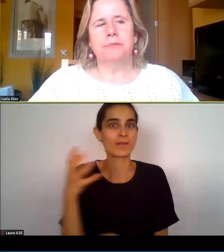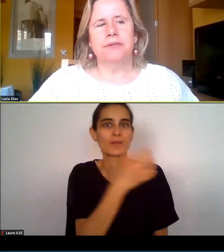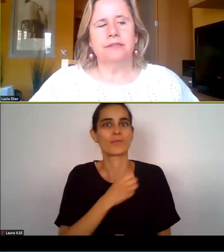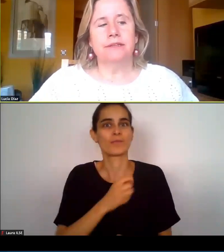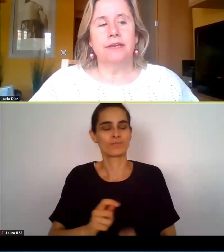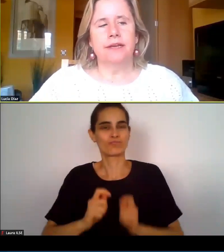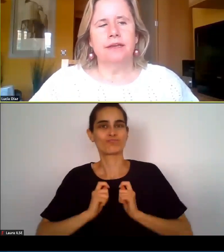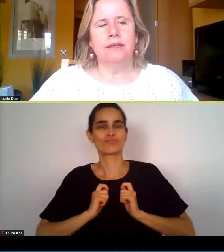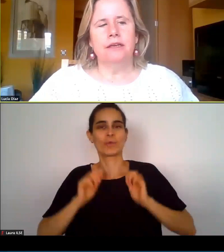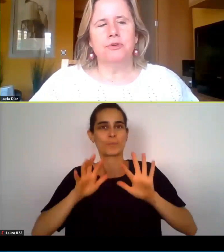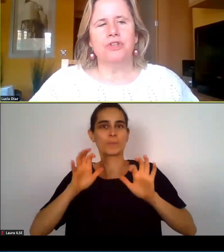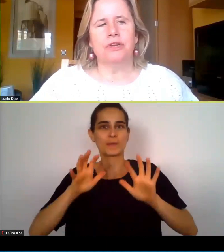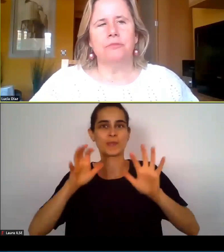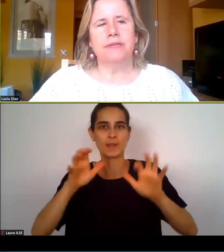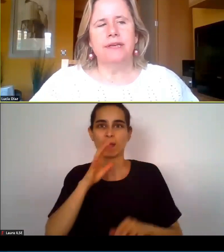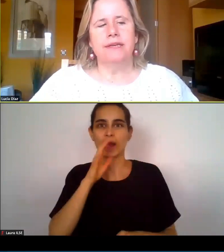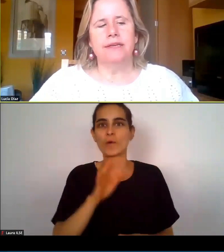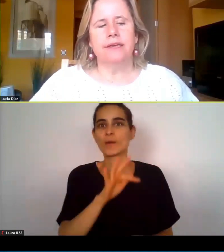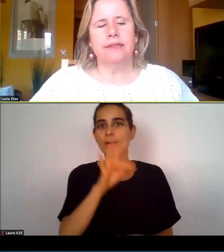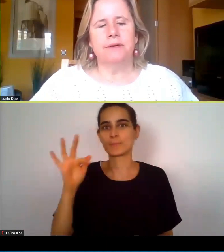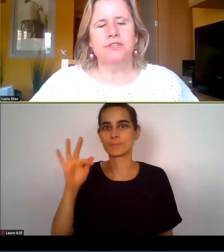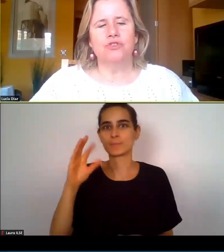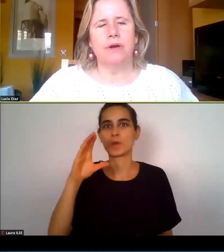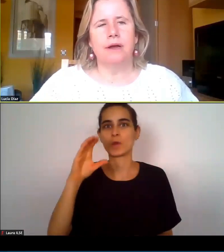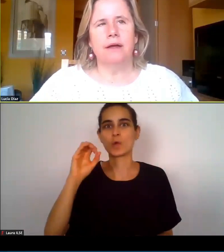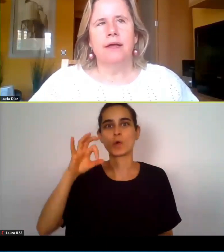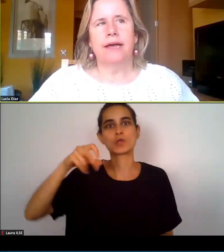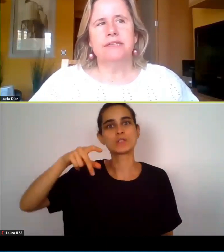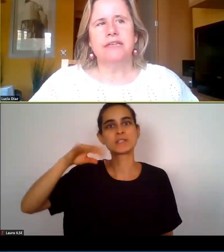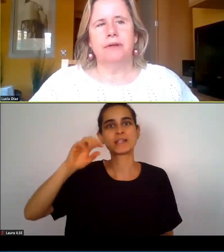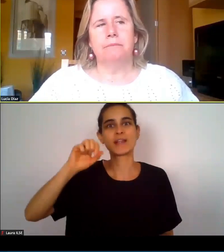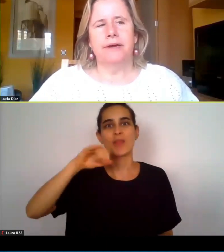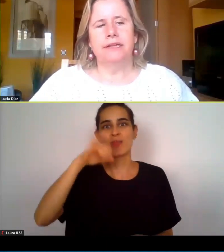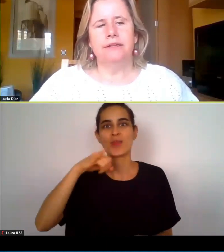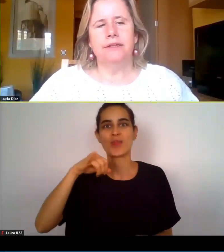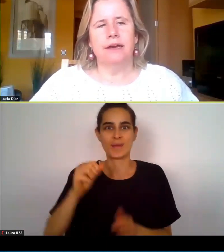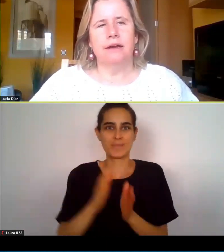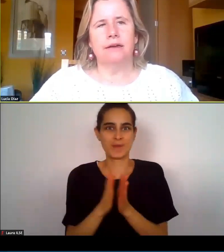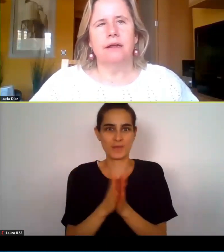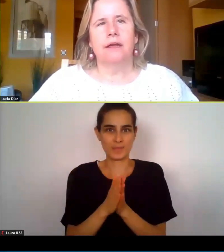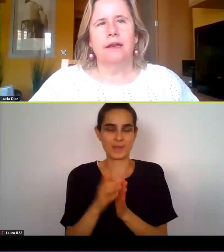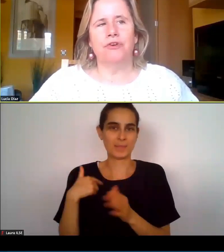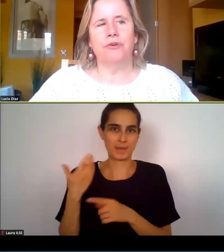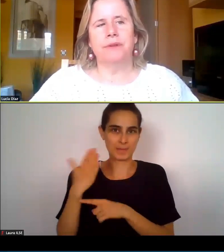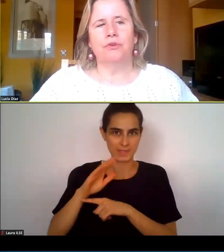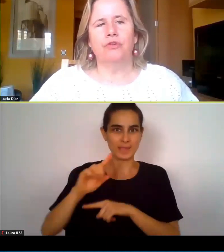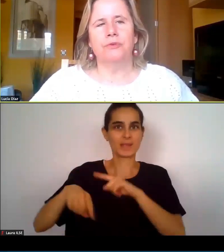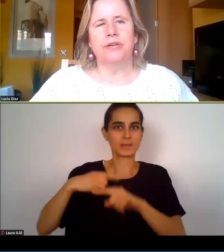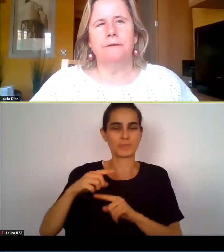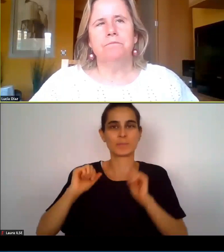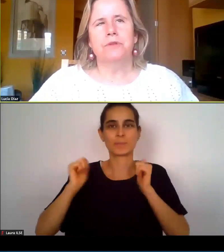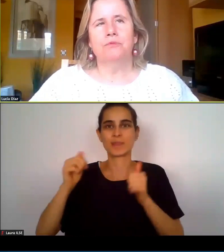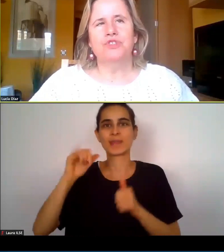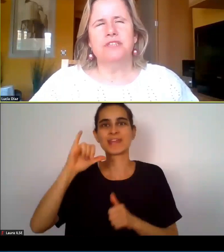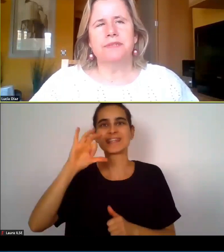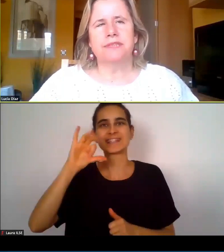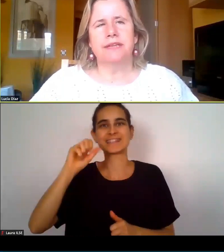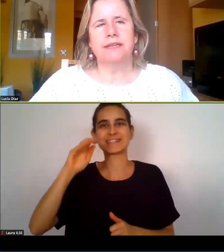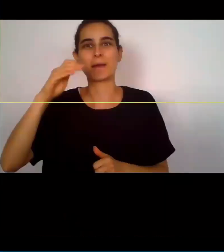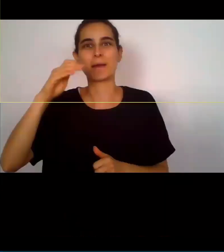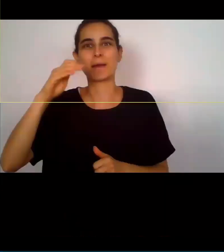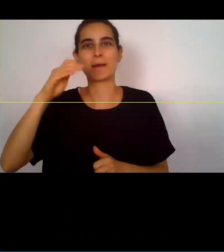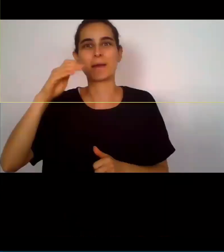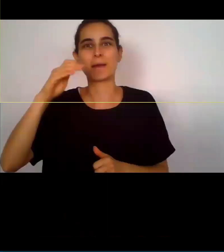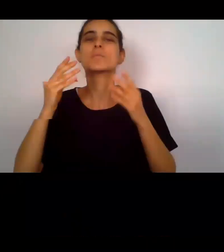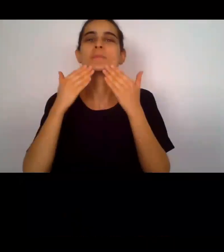que se presente y posteriormente ella ya dará paso a Isabel para iniciar la formación como tal. Muchísimas